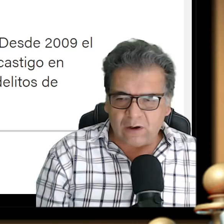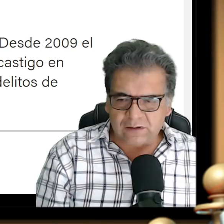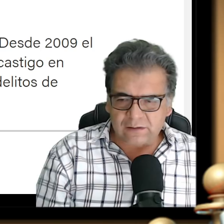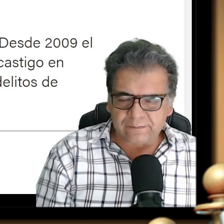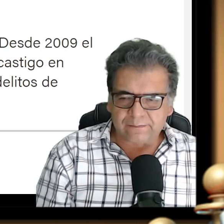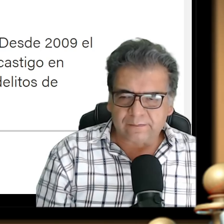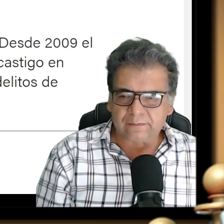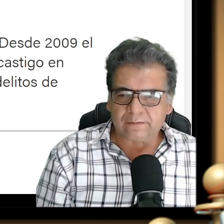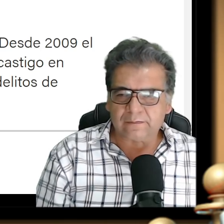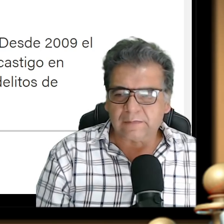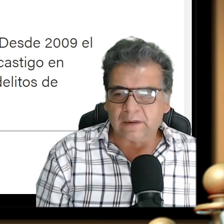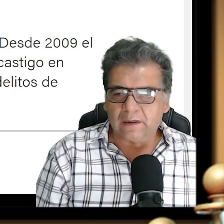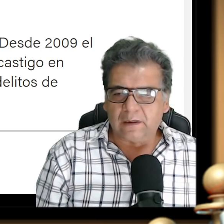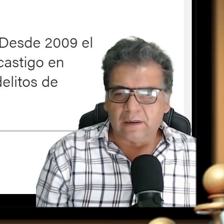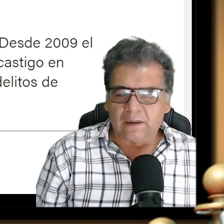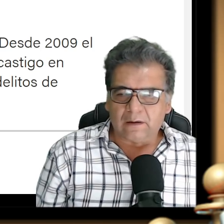Amigos,